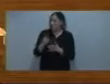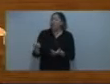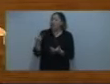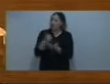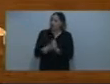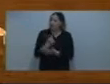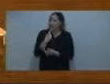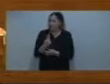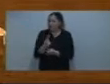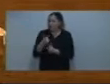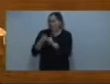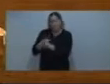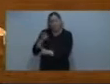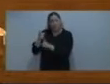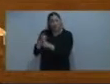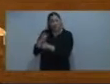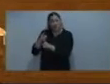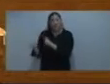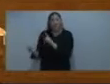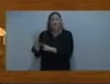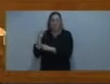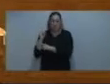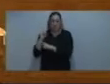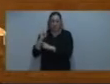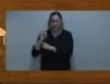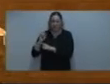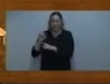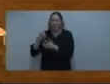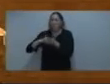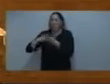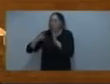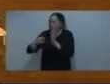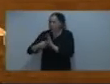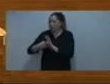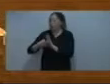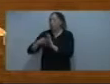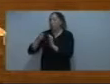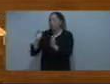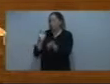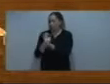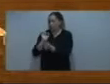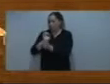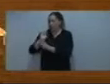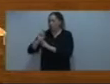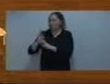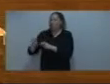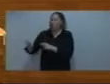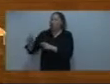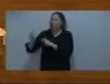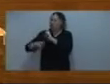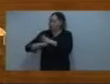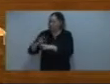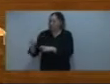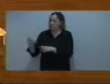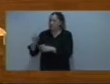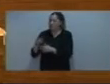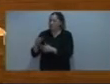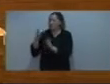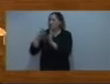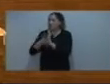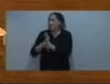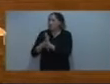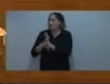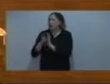La insistencia de esta institución en que se ha restaurado el proyecto del referido centro penitenciario no alberga otra finalidad que